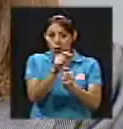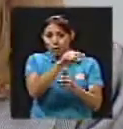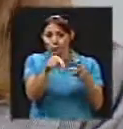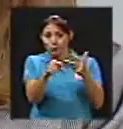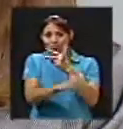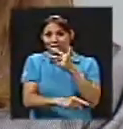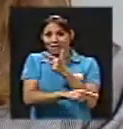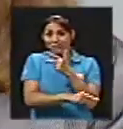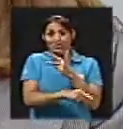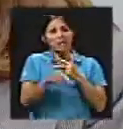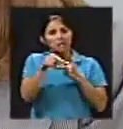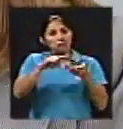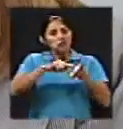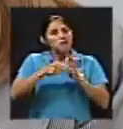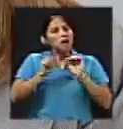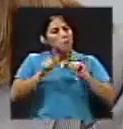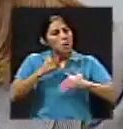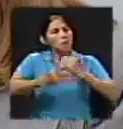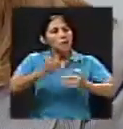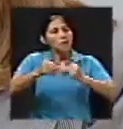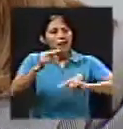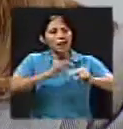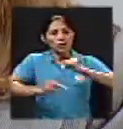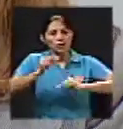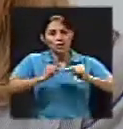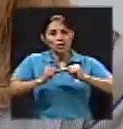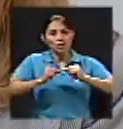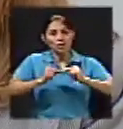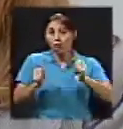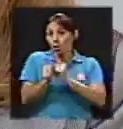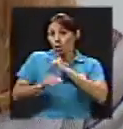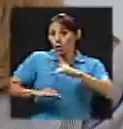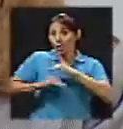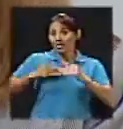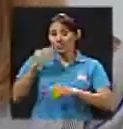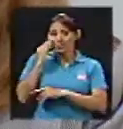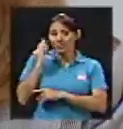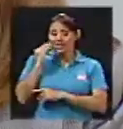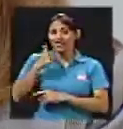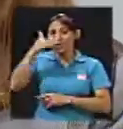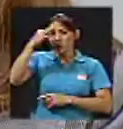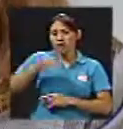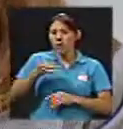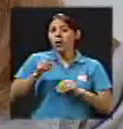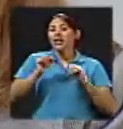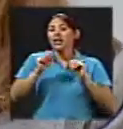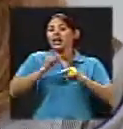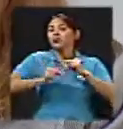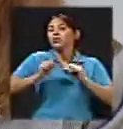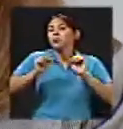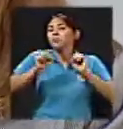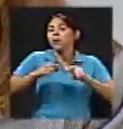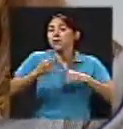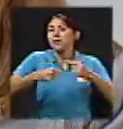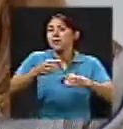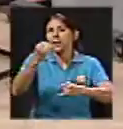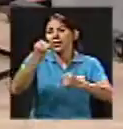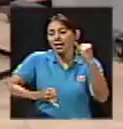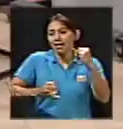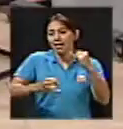negociación, que yo creo, con base en mi experiencia en estos procesos, que podría estar concluido perfectamente para finales de este